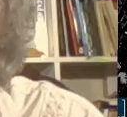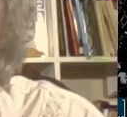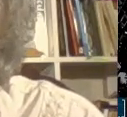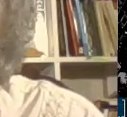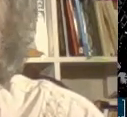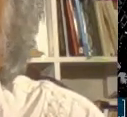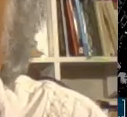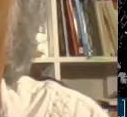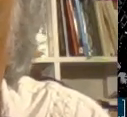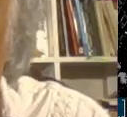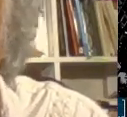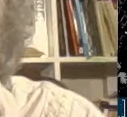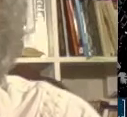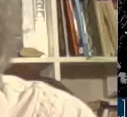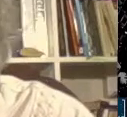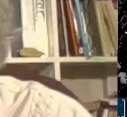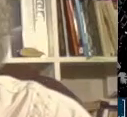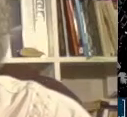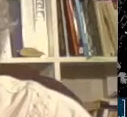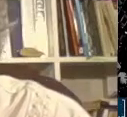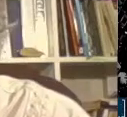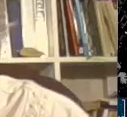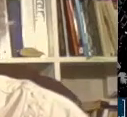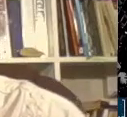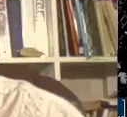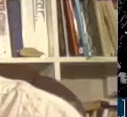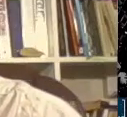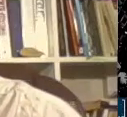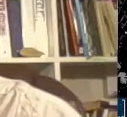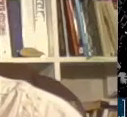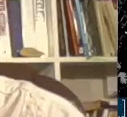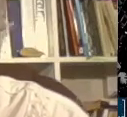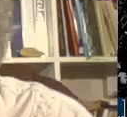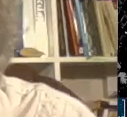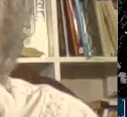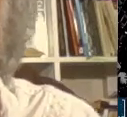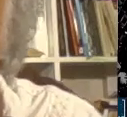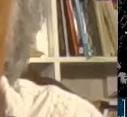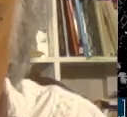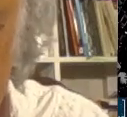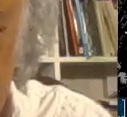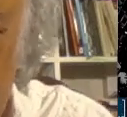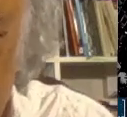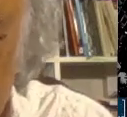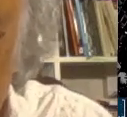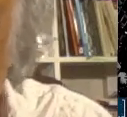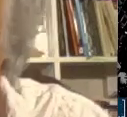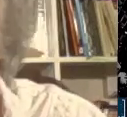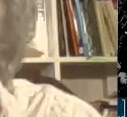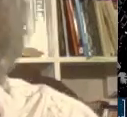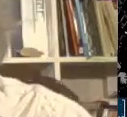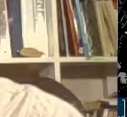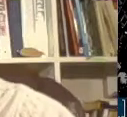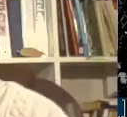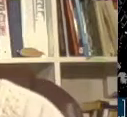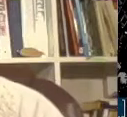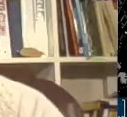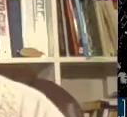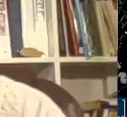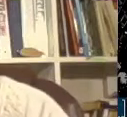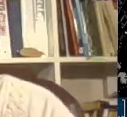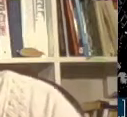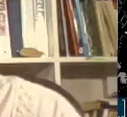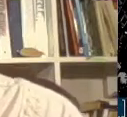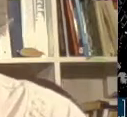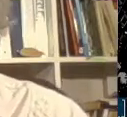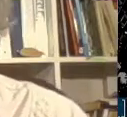técnicas y a escuchar las preguntas a veces oportunas de los periodistas, a veces interesantes y muchas otras veces nada